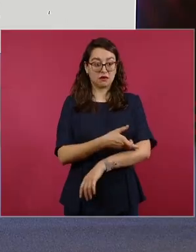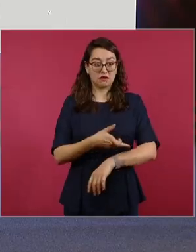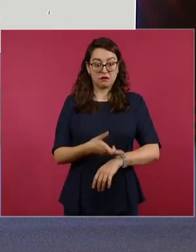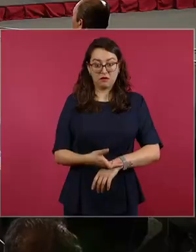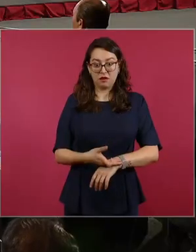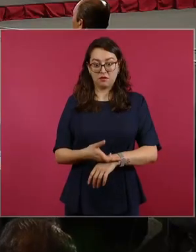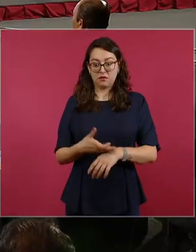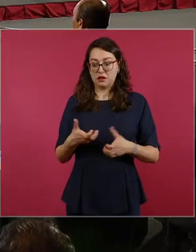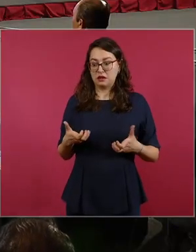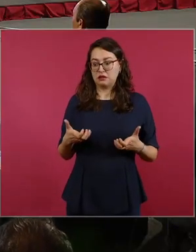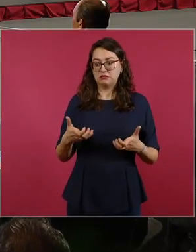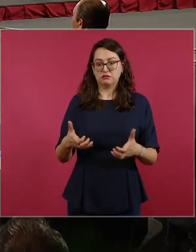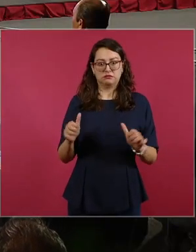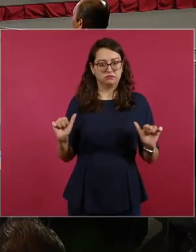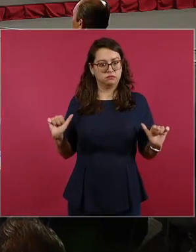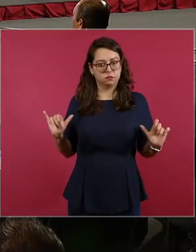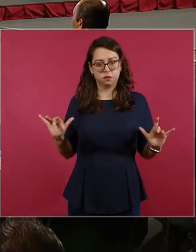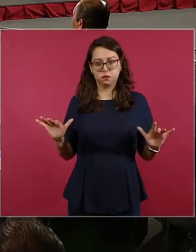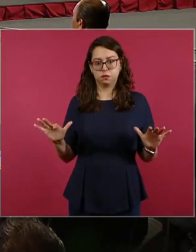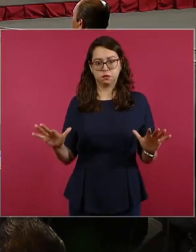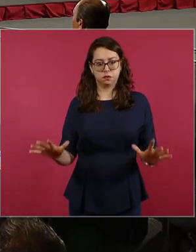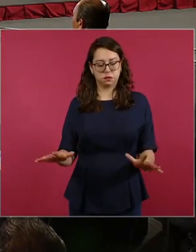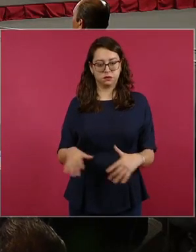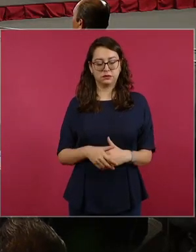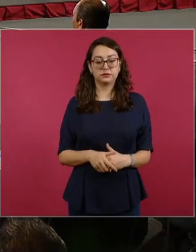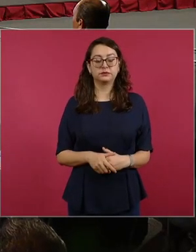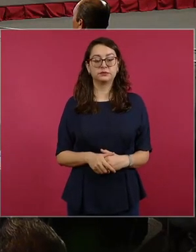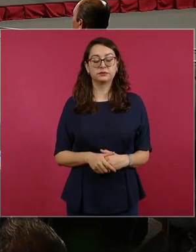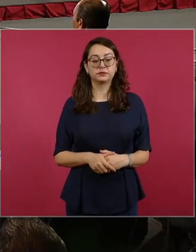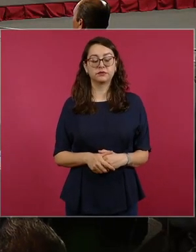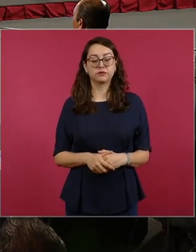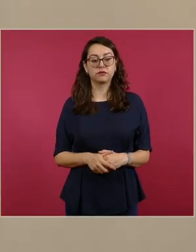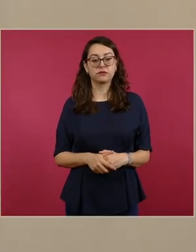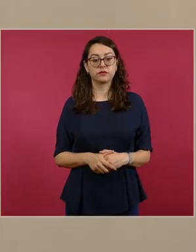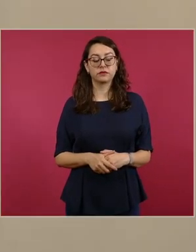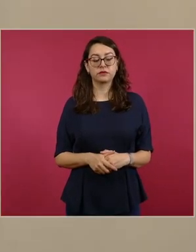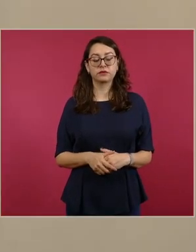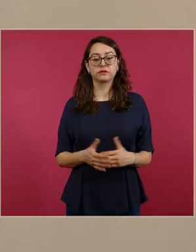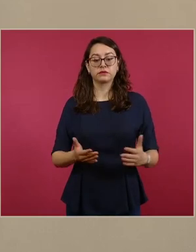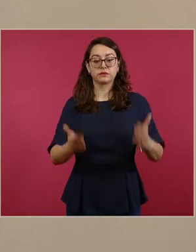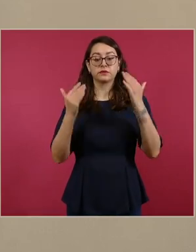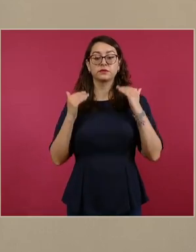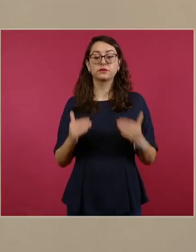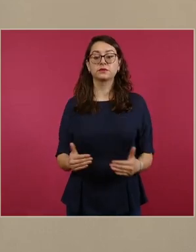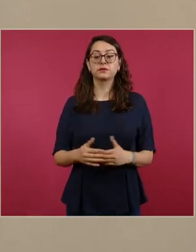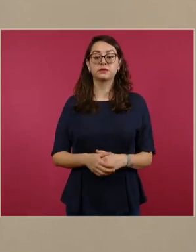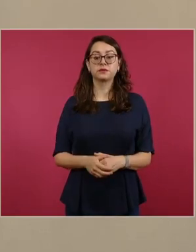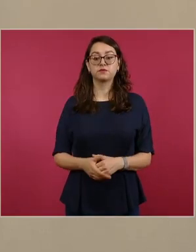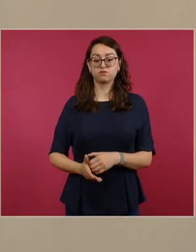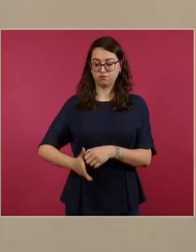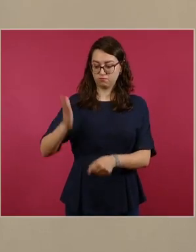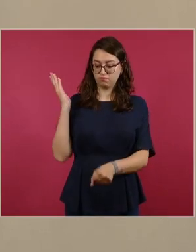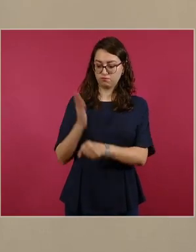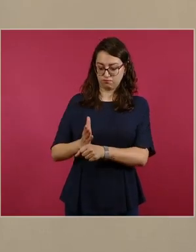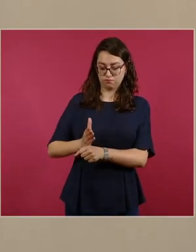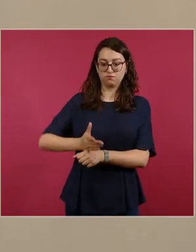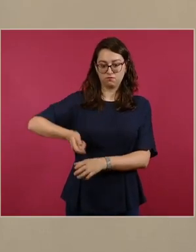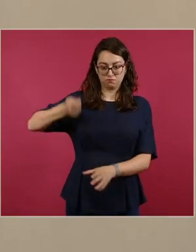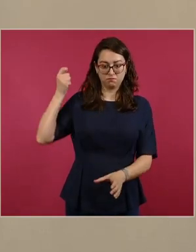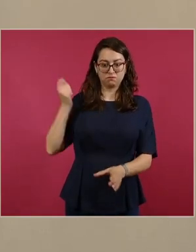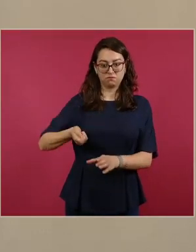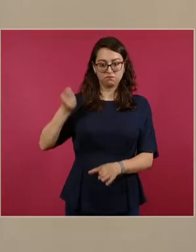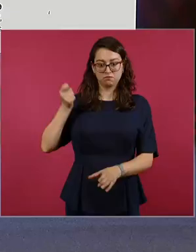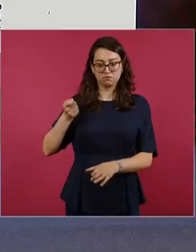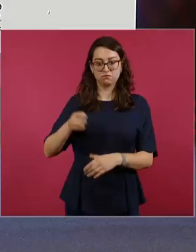Tultitlán, Estado de México. Adelante. Sentencias representativas, tenemos esta de cuatro